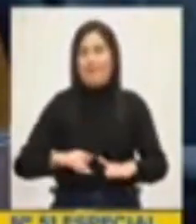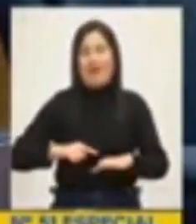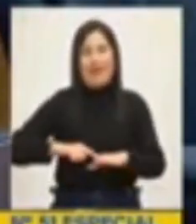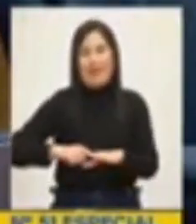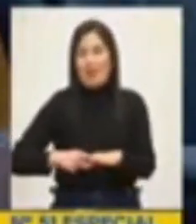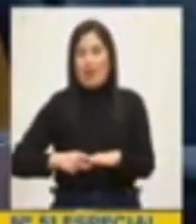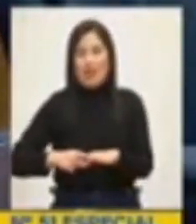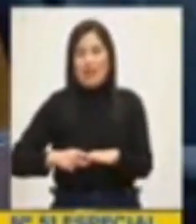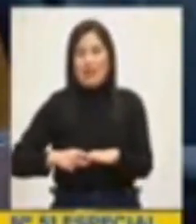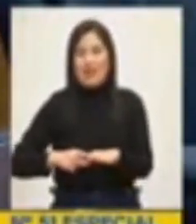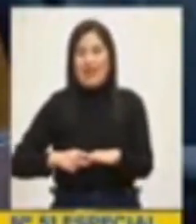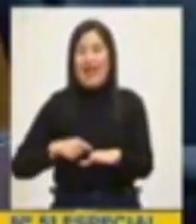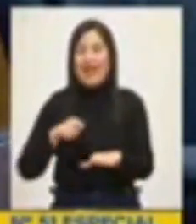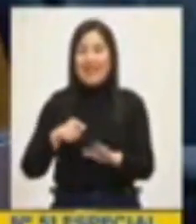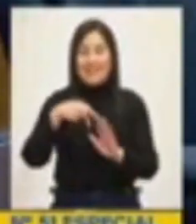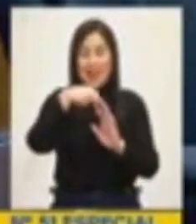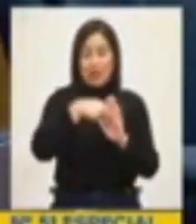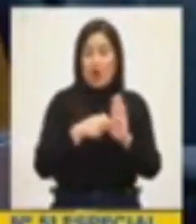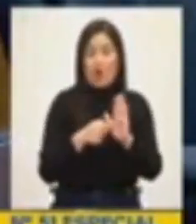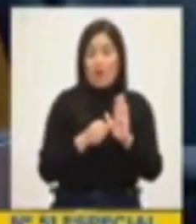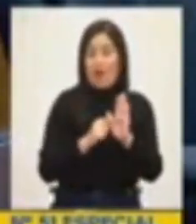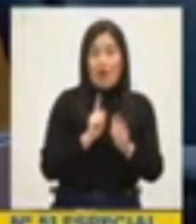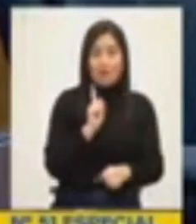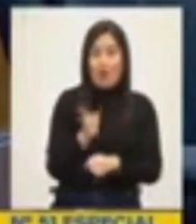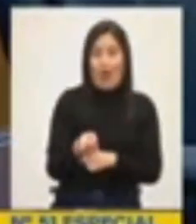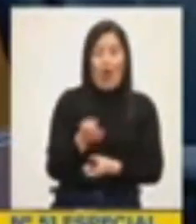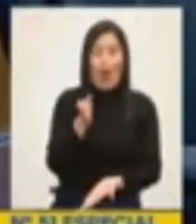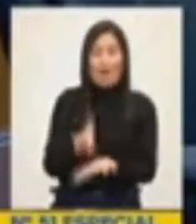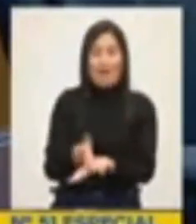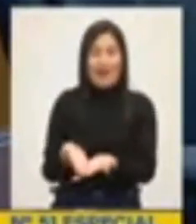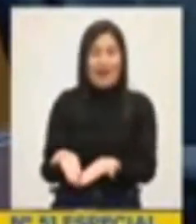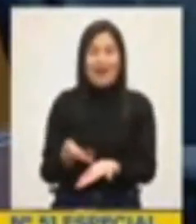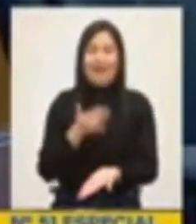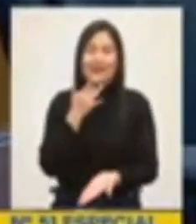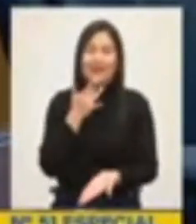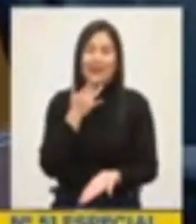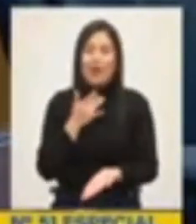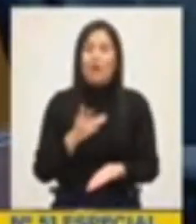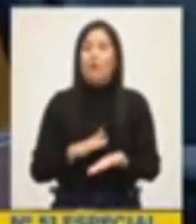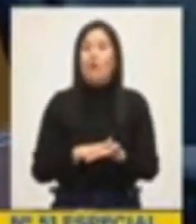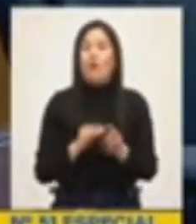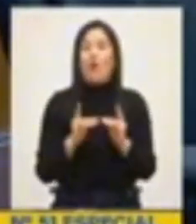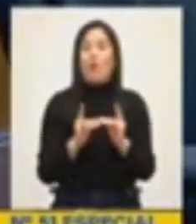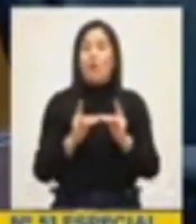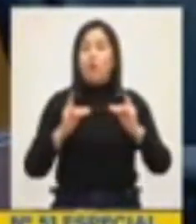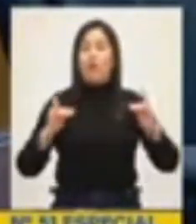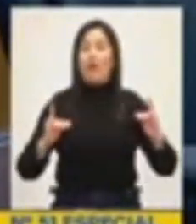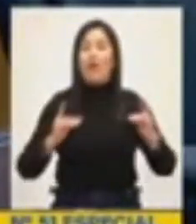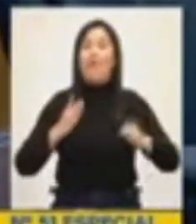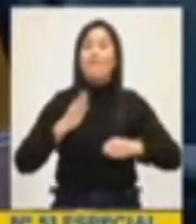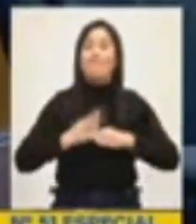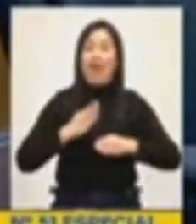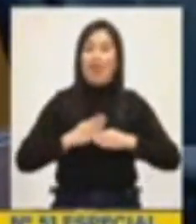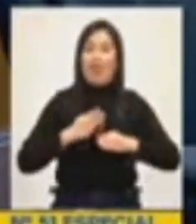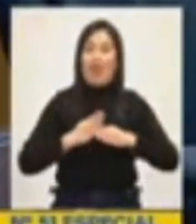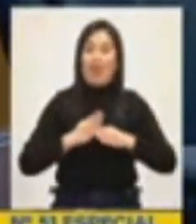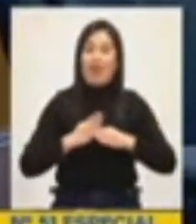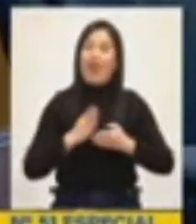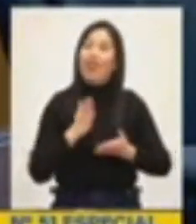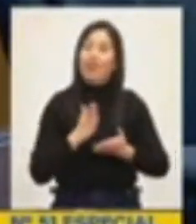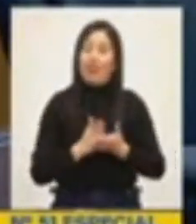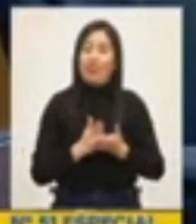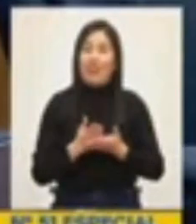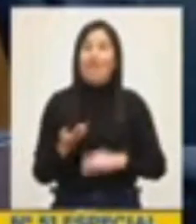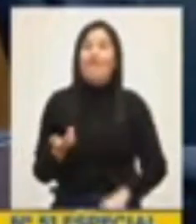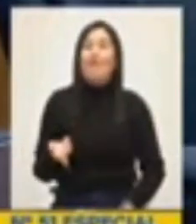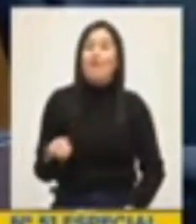la que obliga a eso. Dicho en sencillito, un puente de madera no puede sino ser vuelto a ser repuesto en madera. Fue lo que